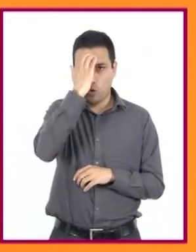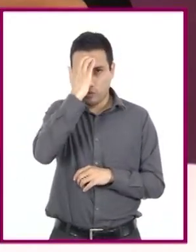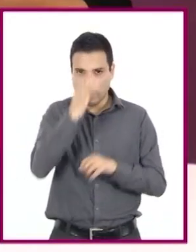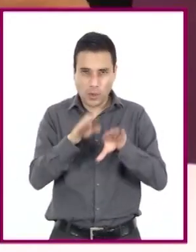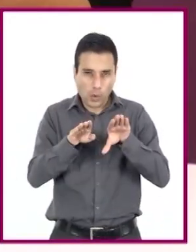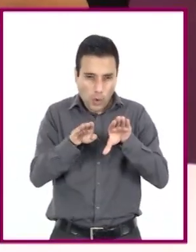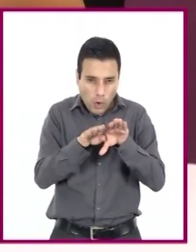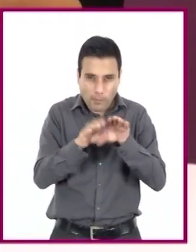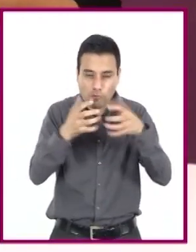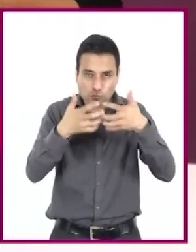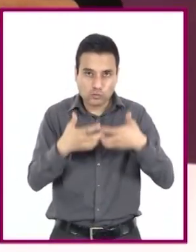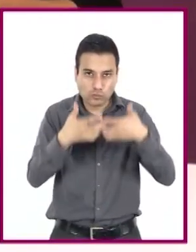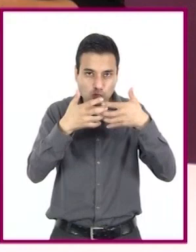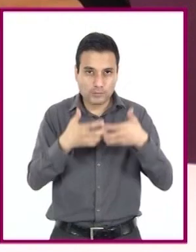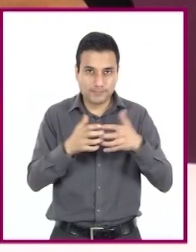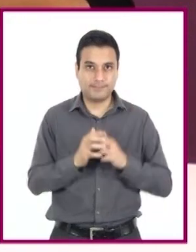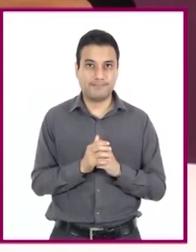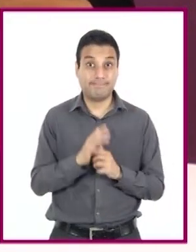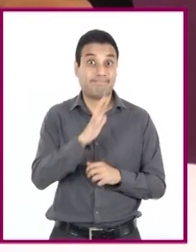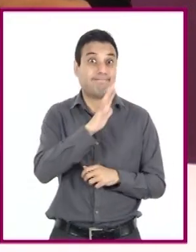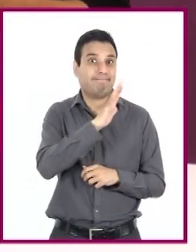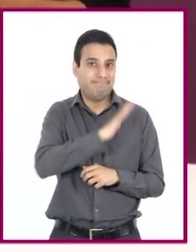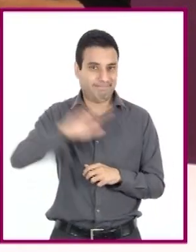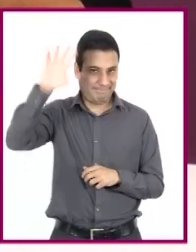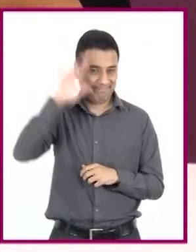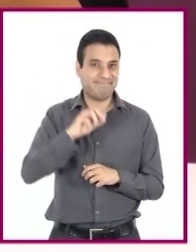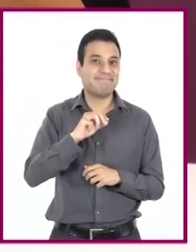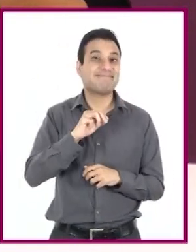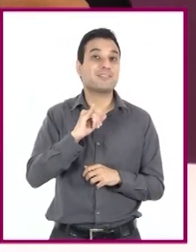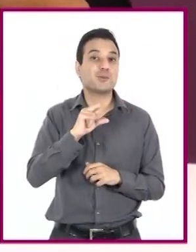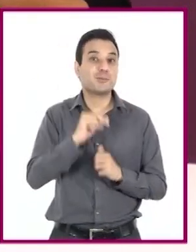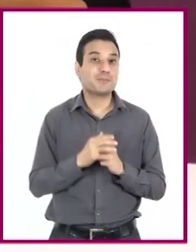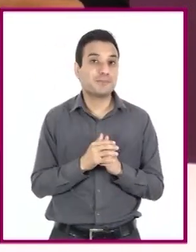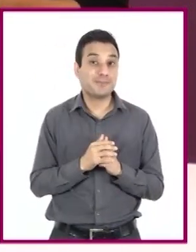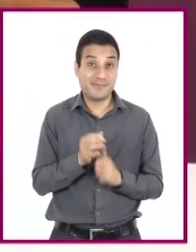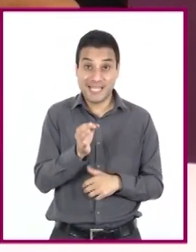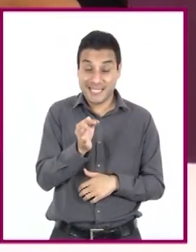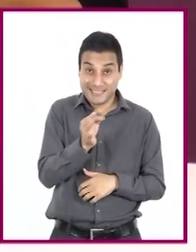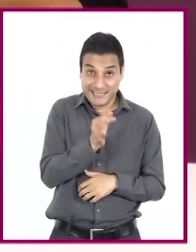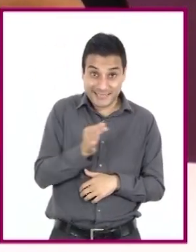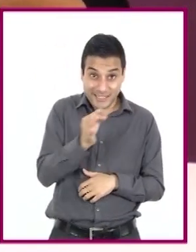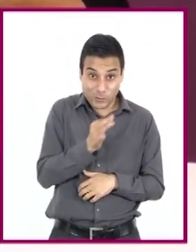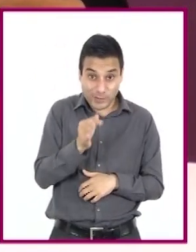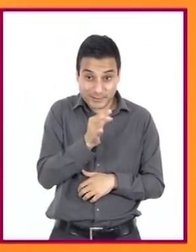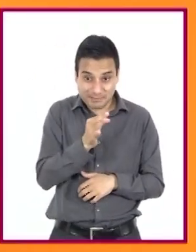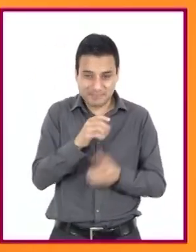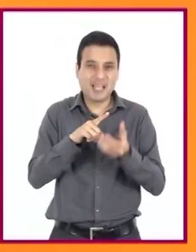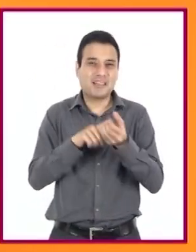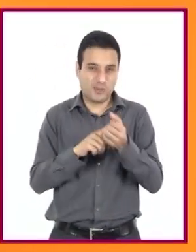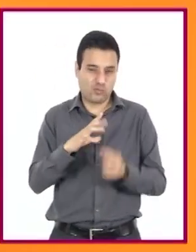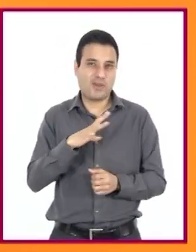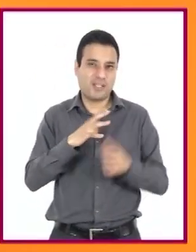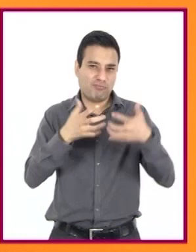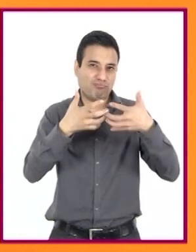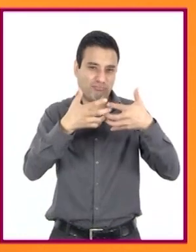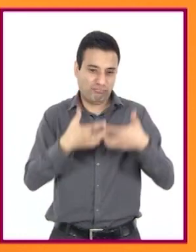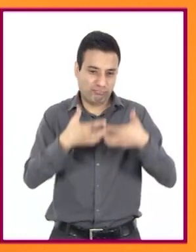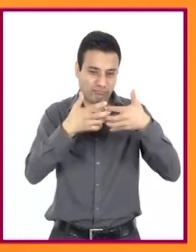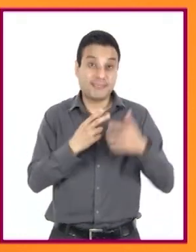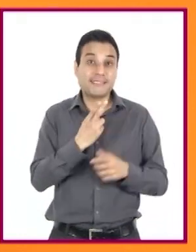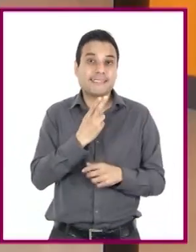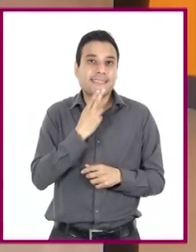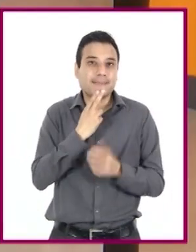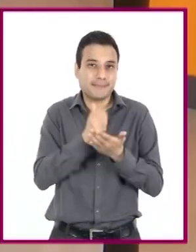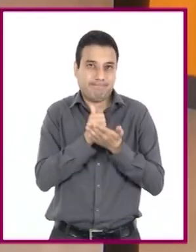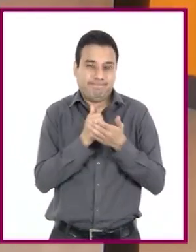función. Increíble. Sin duda alguna, las células llevan a cabo varios procesos vitales que son